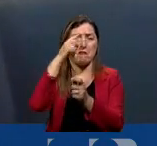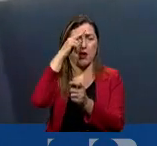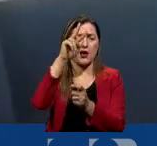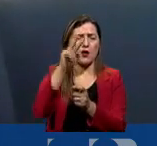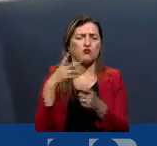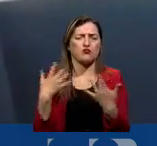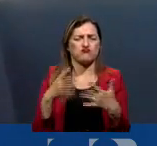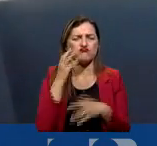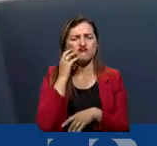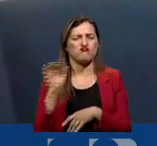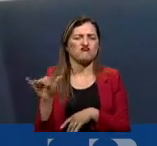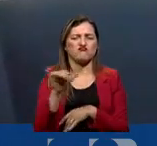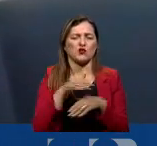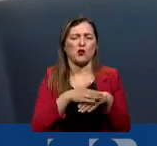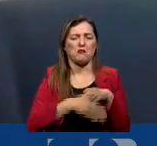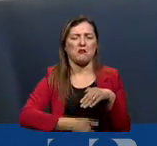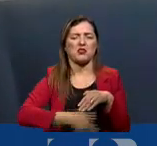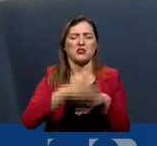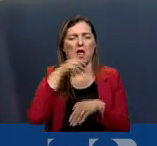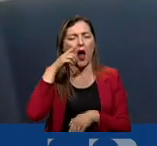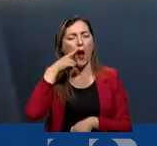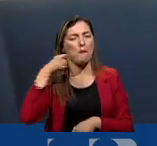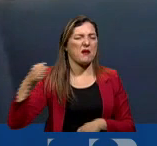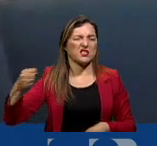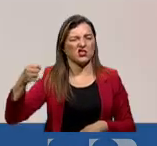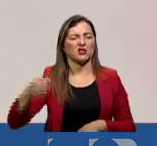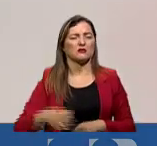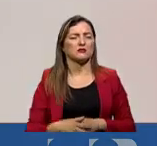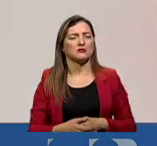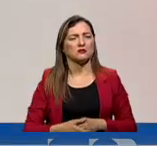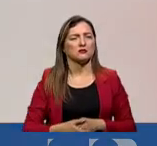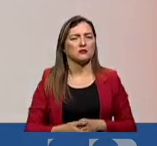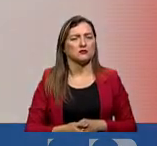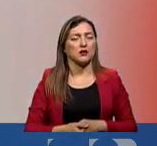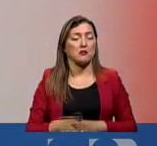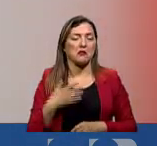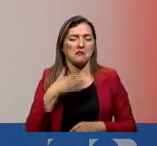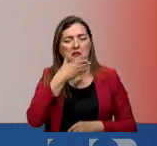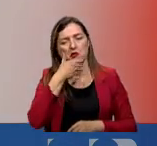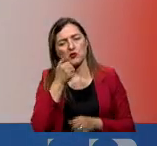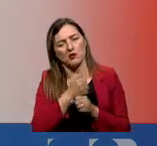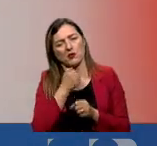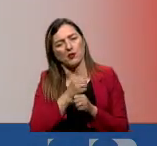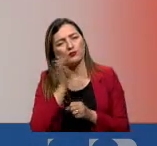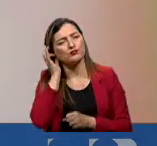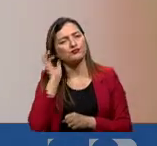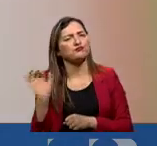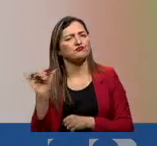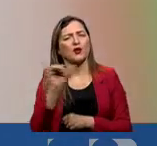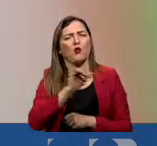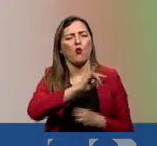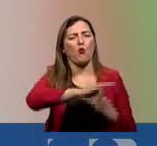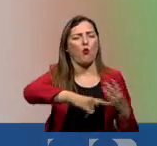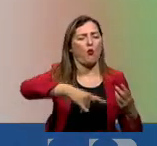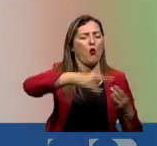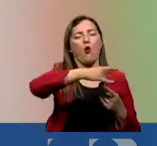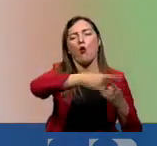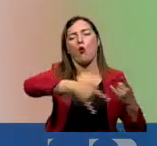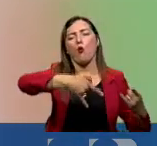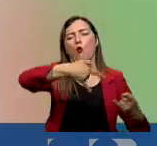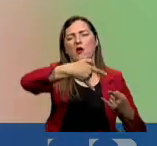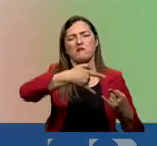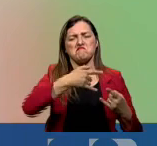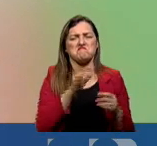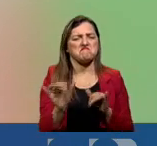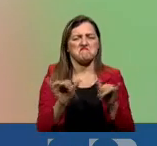todos los incidentes de seguridad que suceden allá motivan a las mujeres a querer trabajar en algo mejor el servicio es muy similar a otras aplicaciones de transporte privado